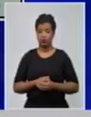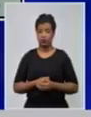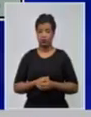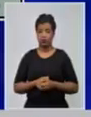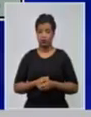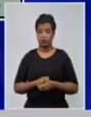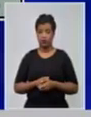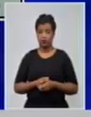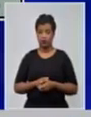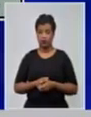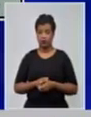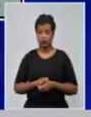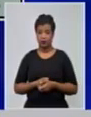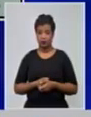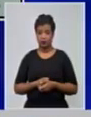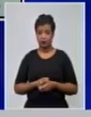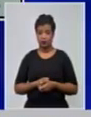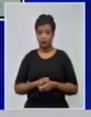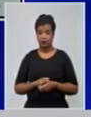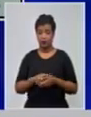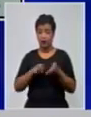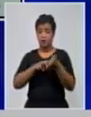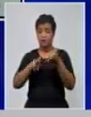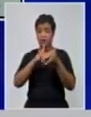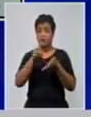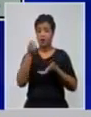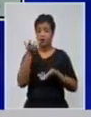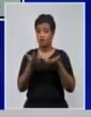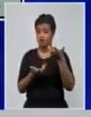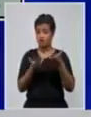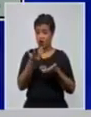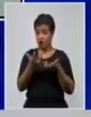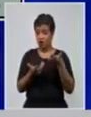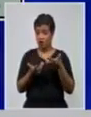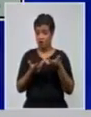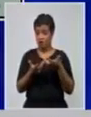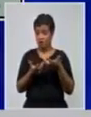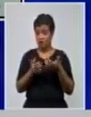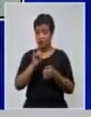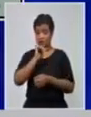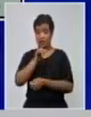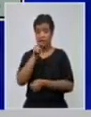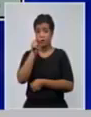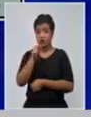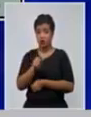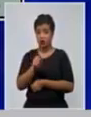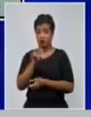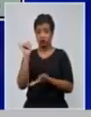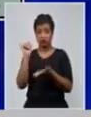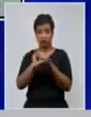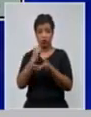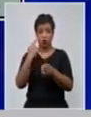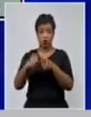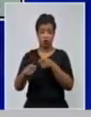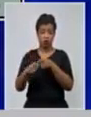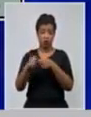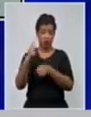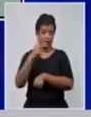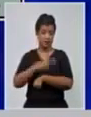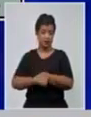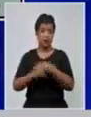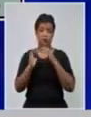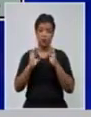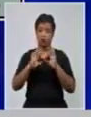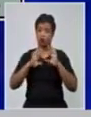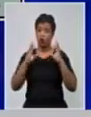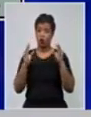que decir que de la provincia de Cienfuegos se diagnosticaron 6 casos importados, todos del